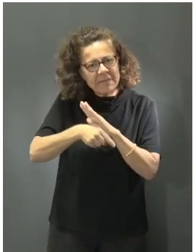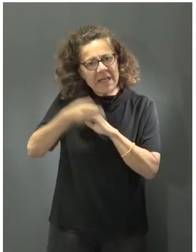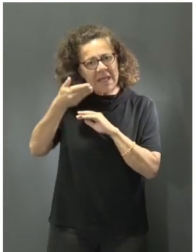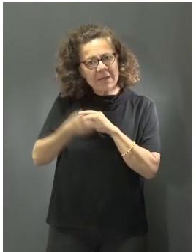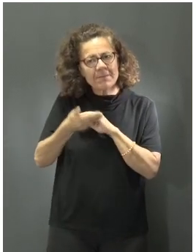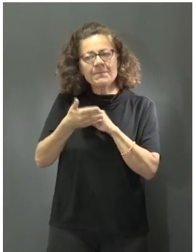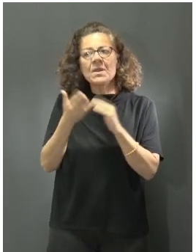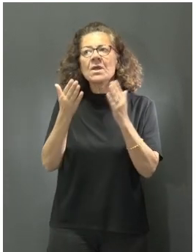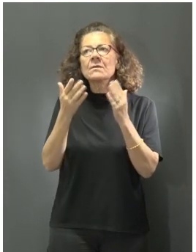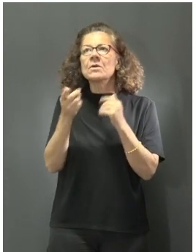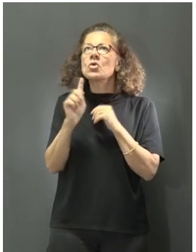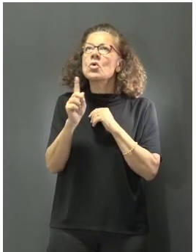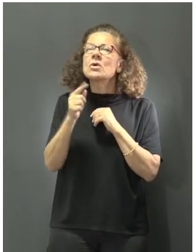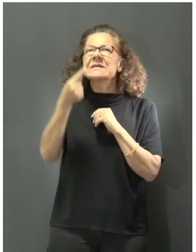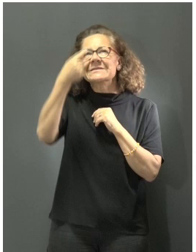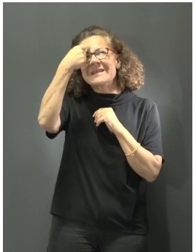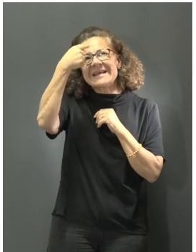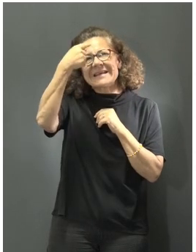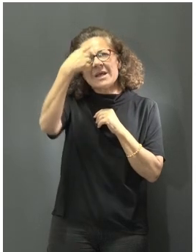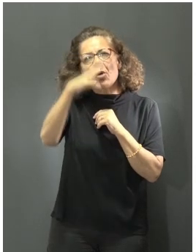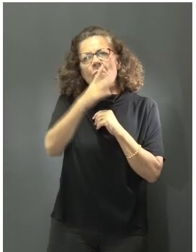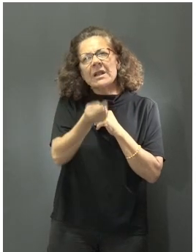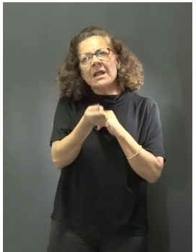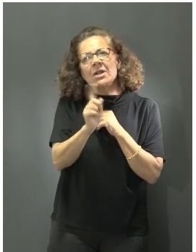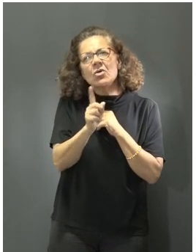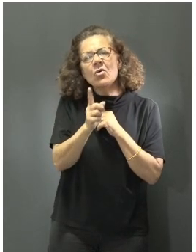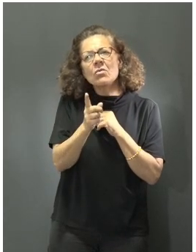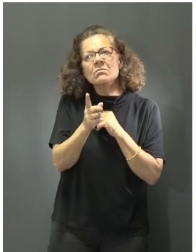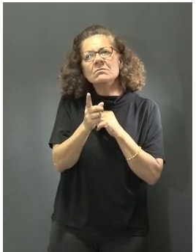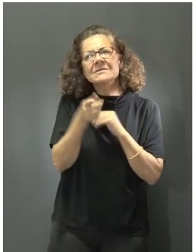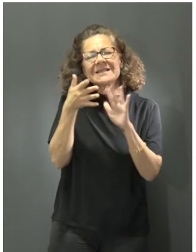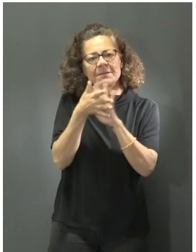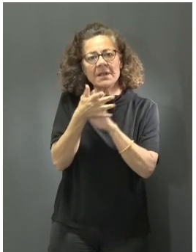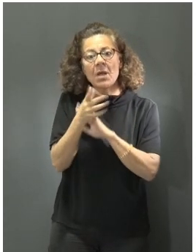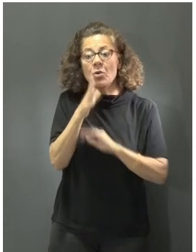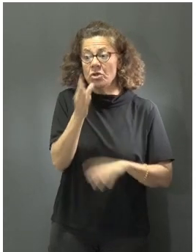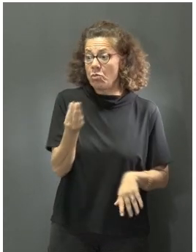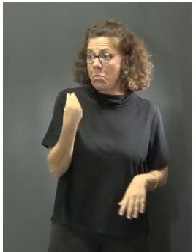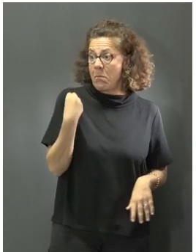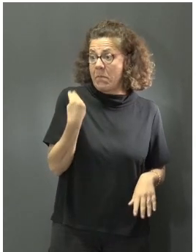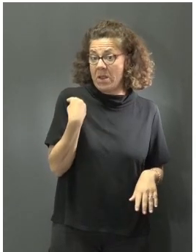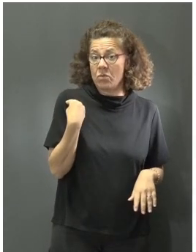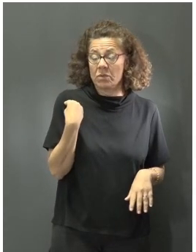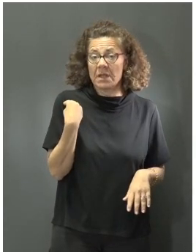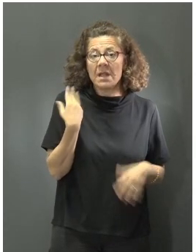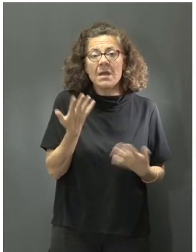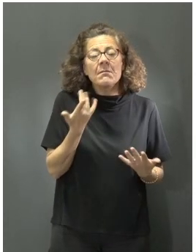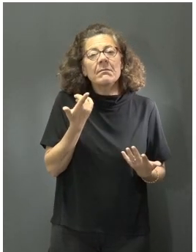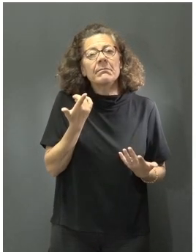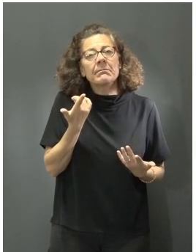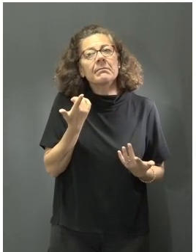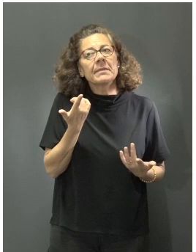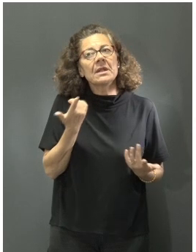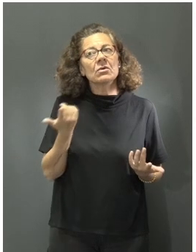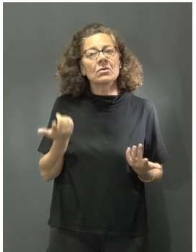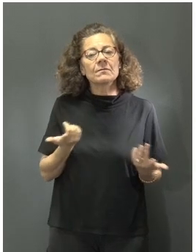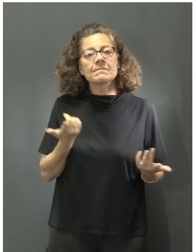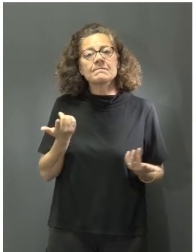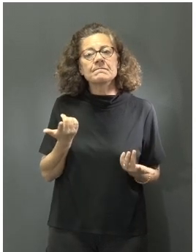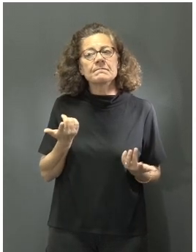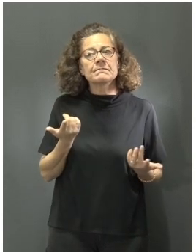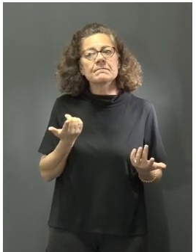suficientemente, o sea, no es conocimiento porque no se espera el conocimiento, para eso están preguntando, ¿no? Pero sí que al menos